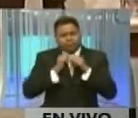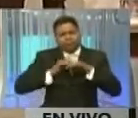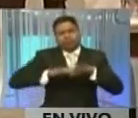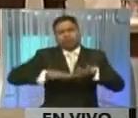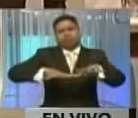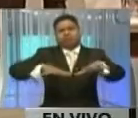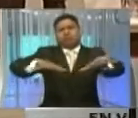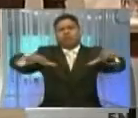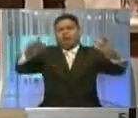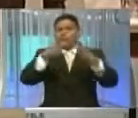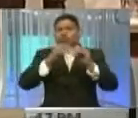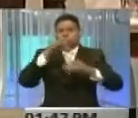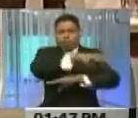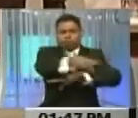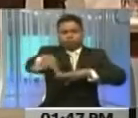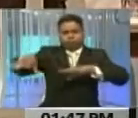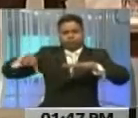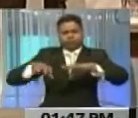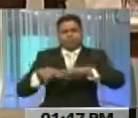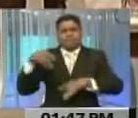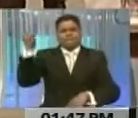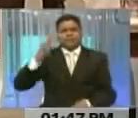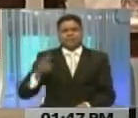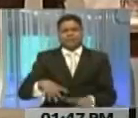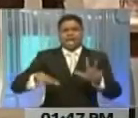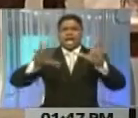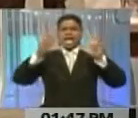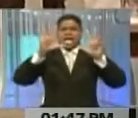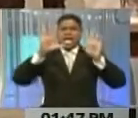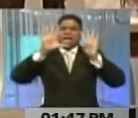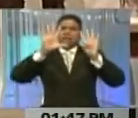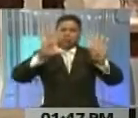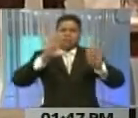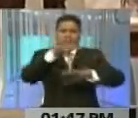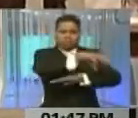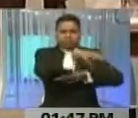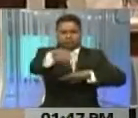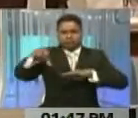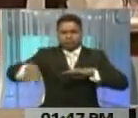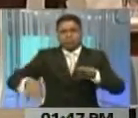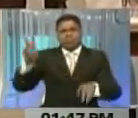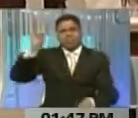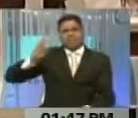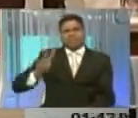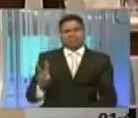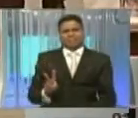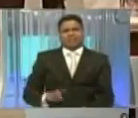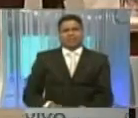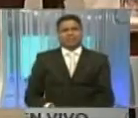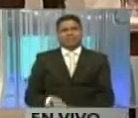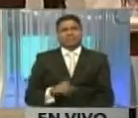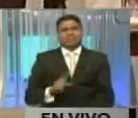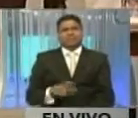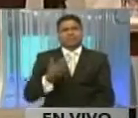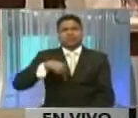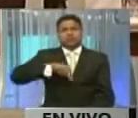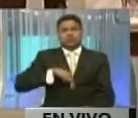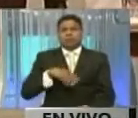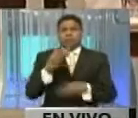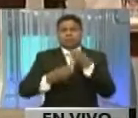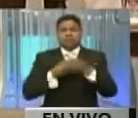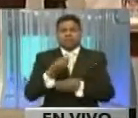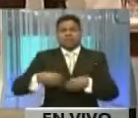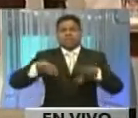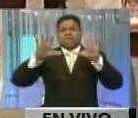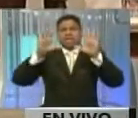el territorio nacional en 9 ciudades del país. Ya nos hablará Freddy de eso. Vamos a estar en 19 salas y